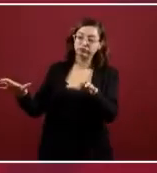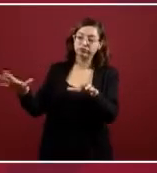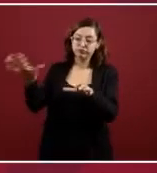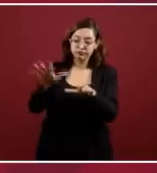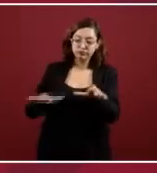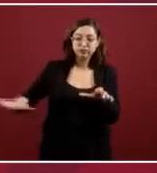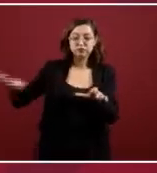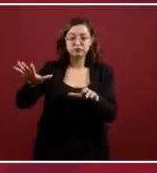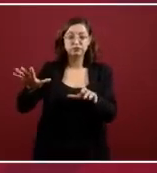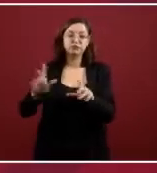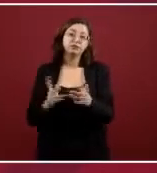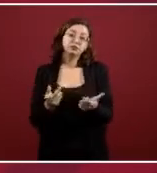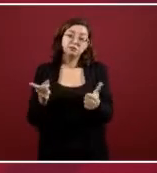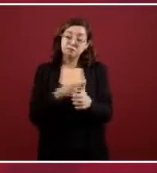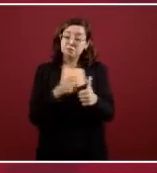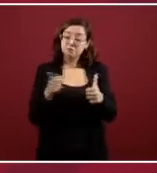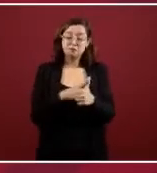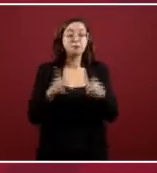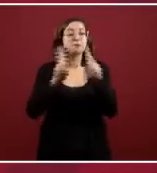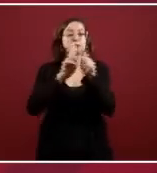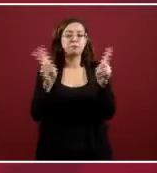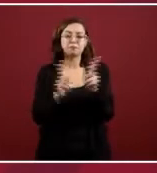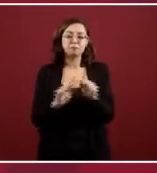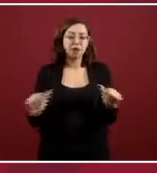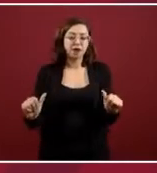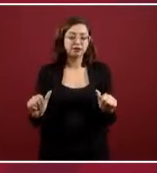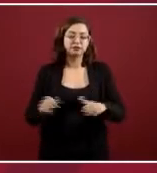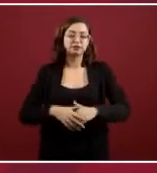Lo más importante es la paz.